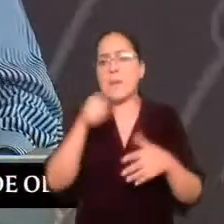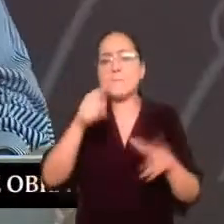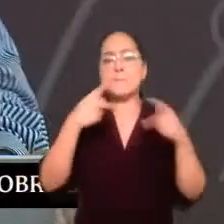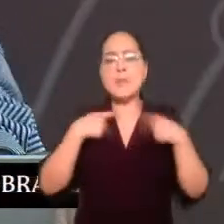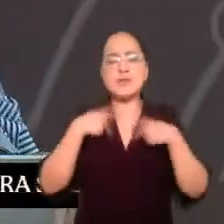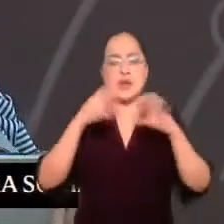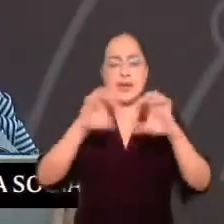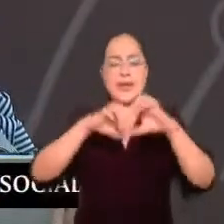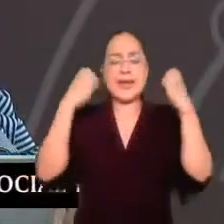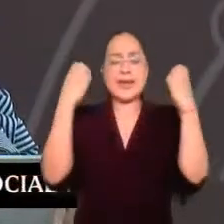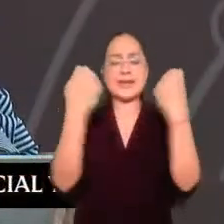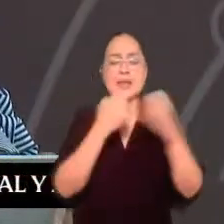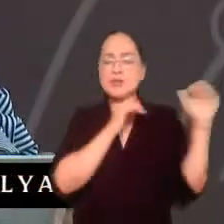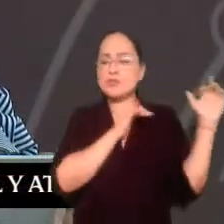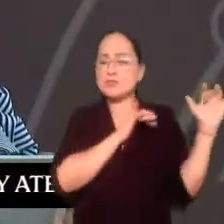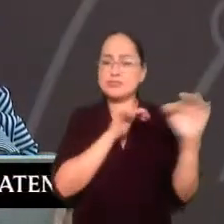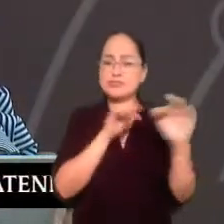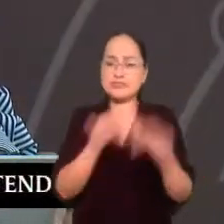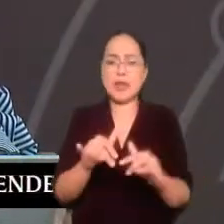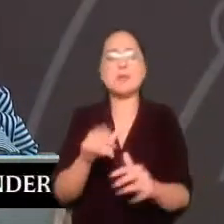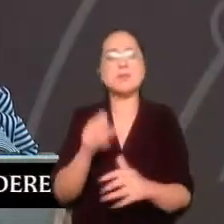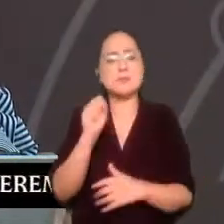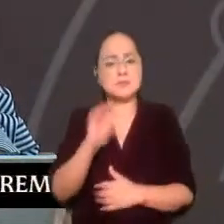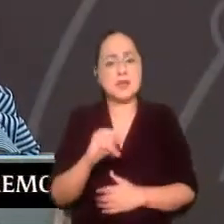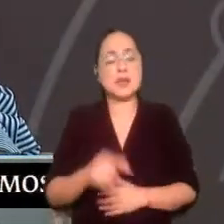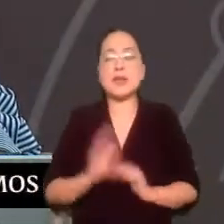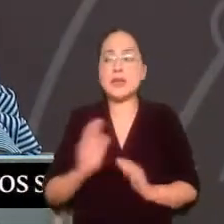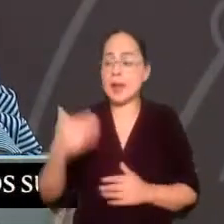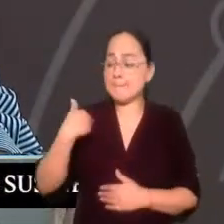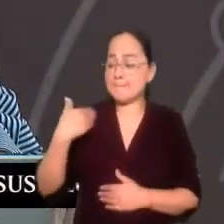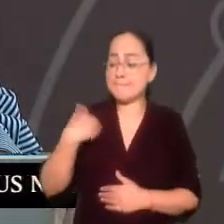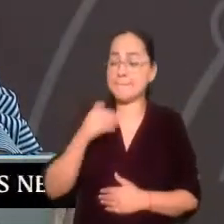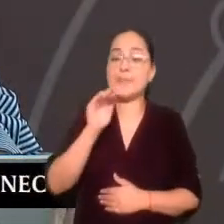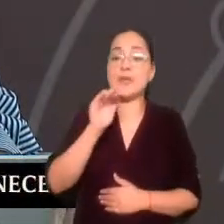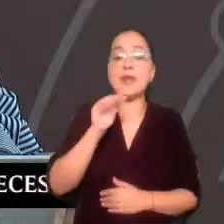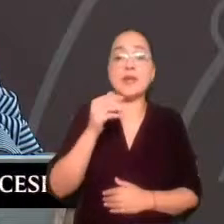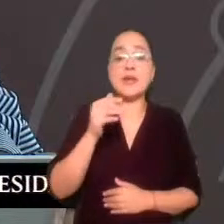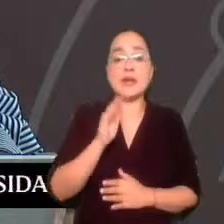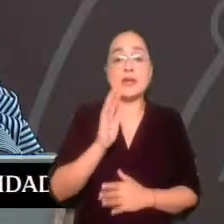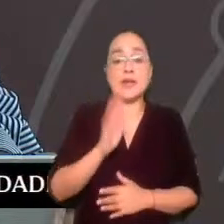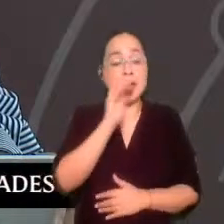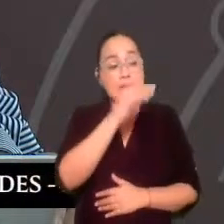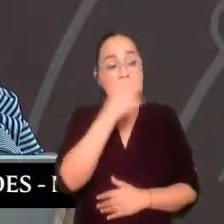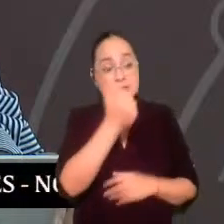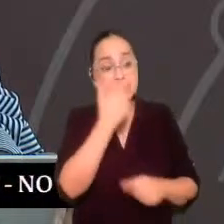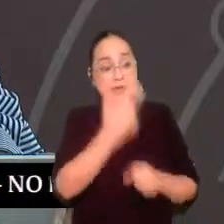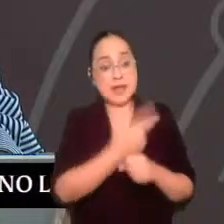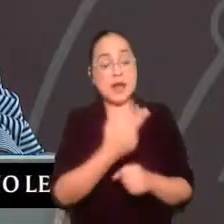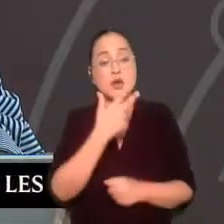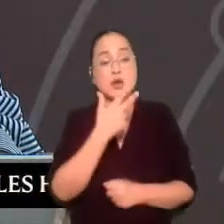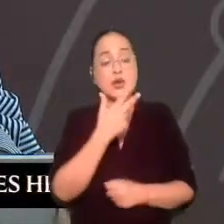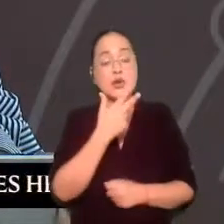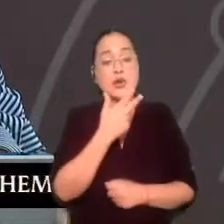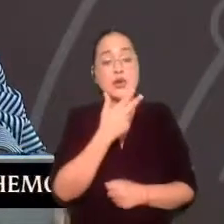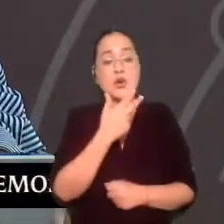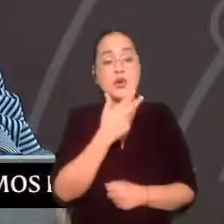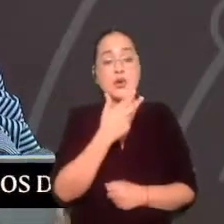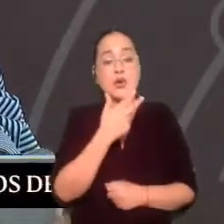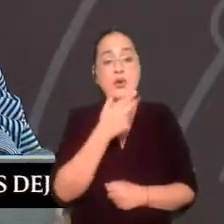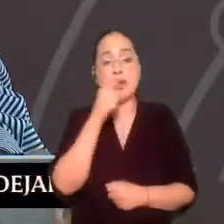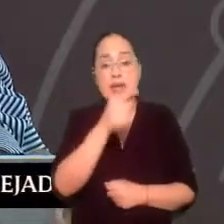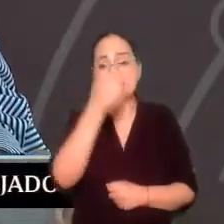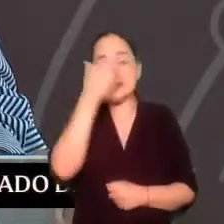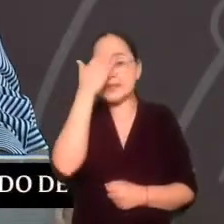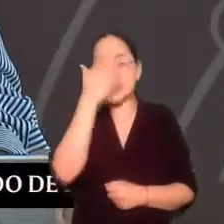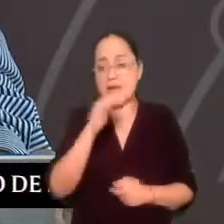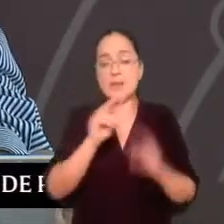Compartiría esta idea. Ya me buscaron, le he pedido yo a mi secretario que me... su Cintia, ya tienen conocimiento de eso. Y